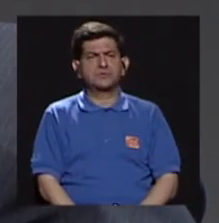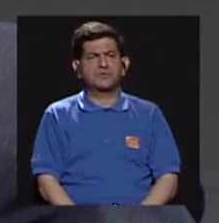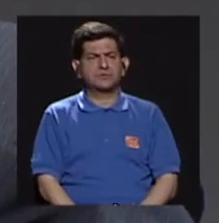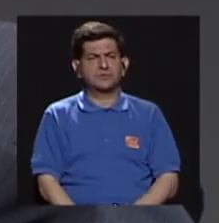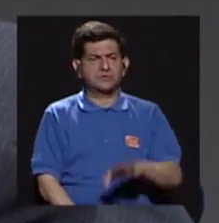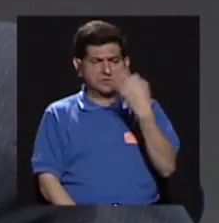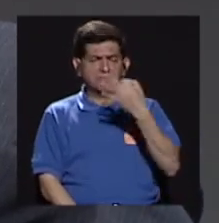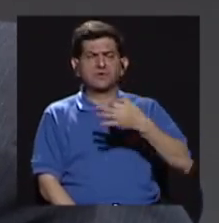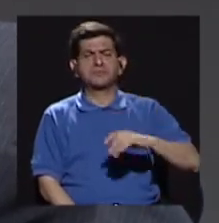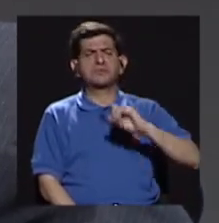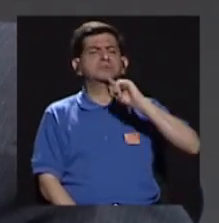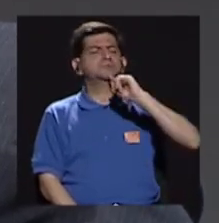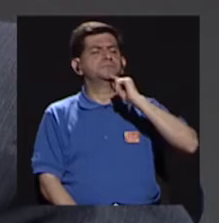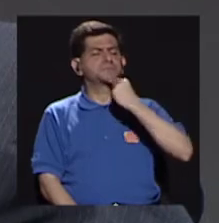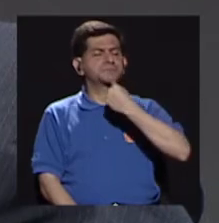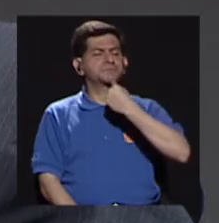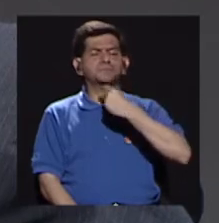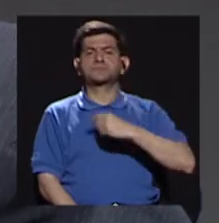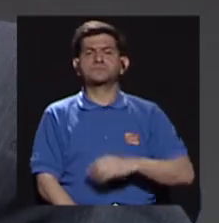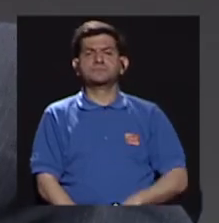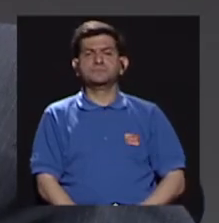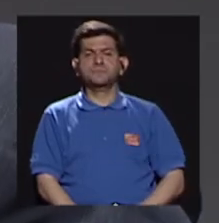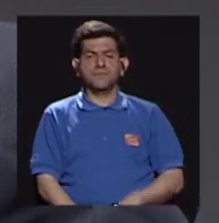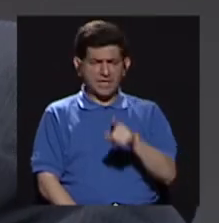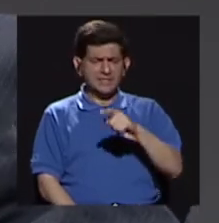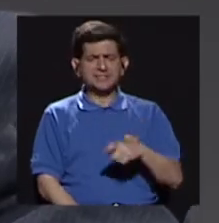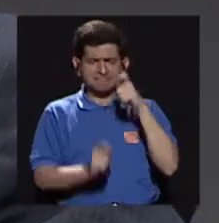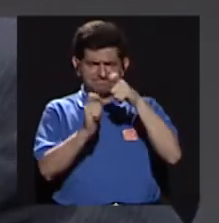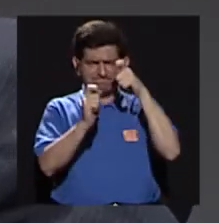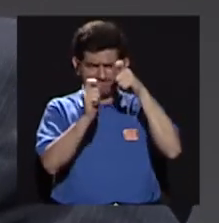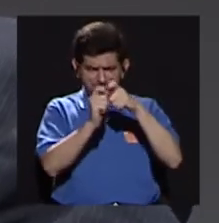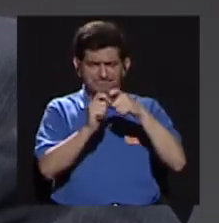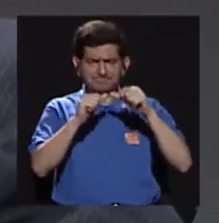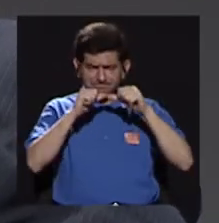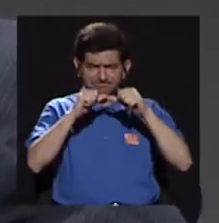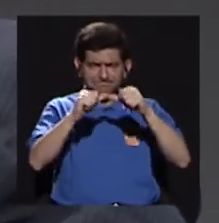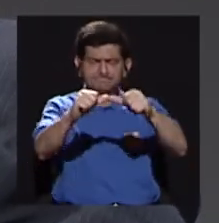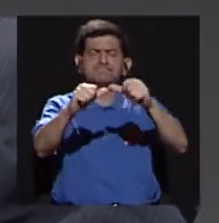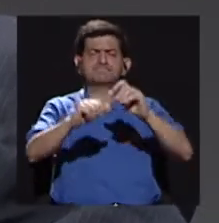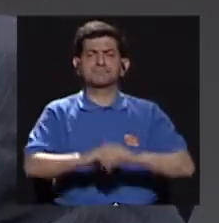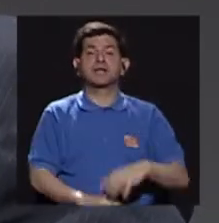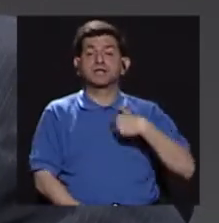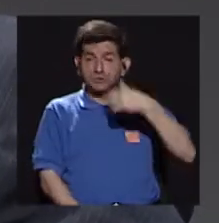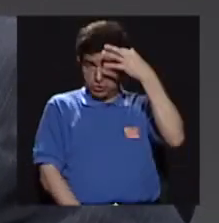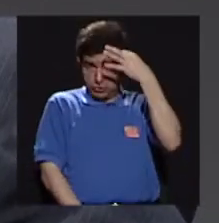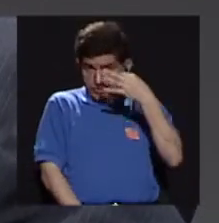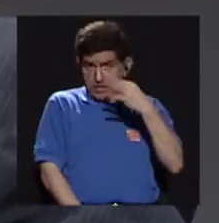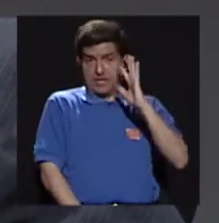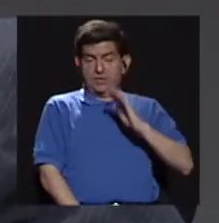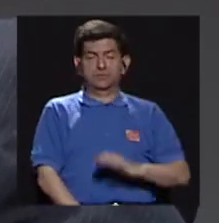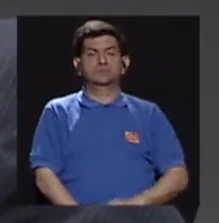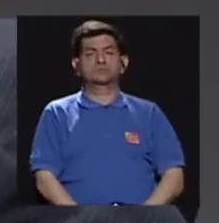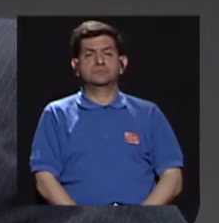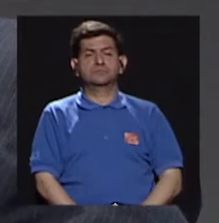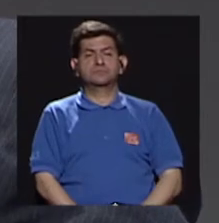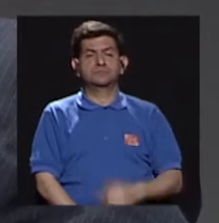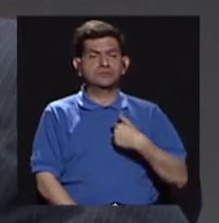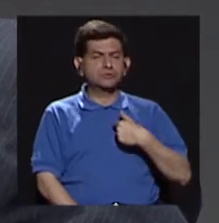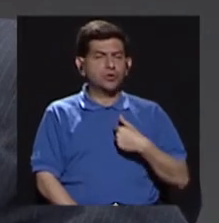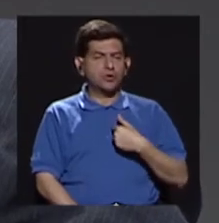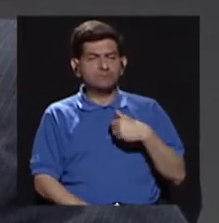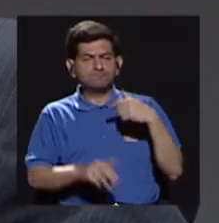seriamente o sea muy consistentemente es la palabra me parece percibir